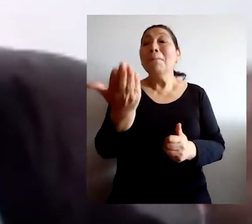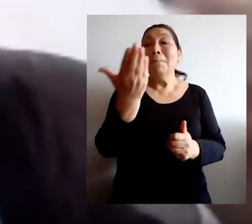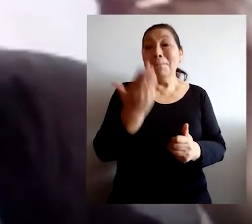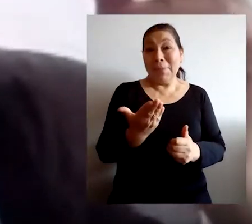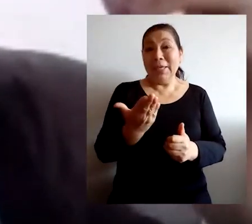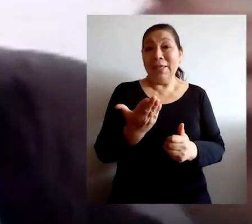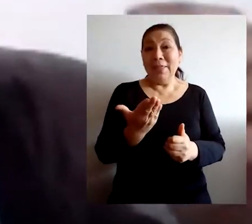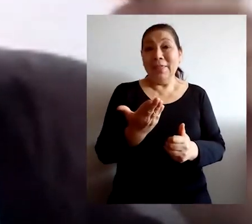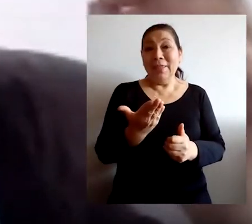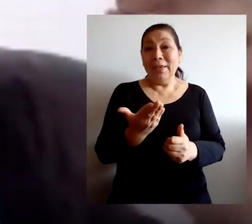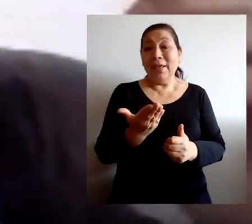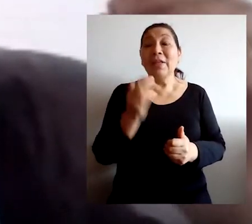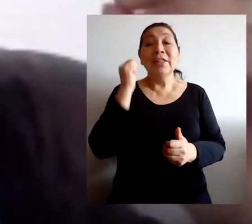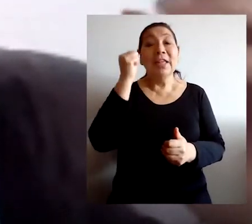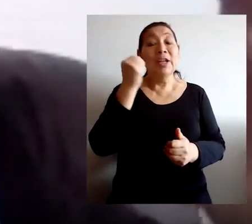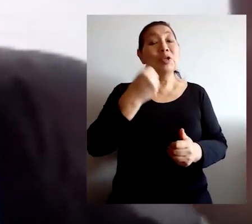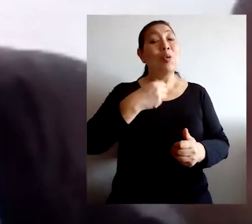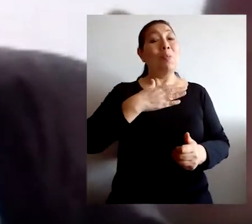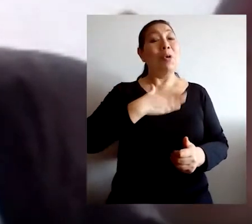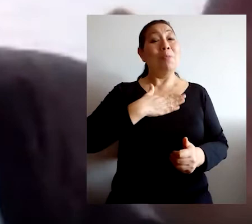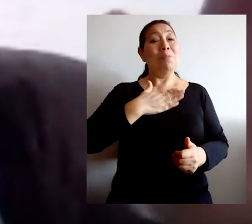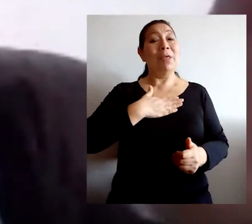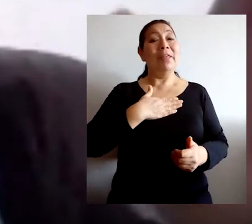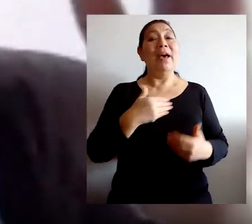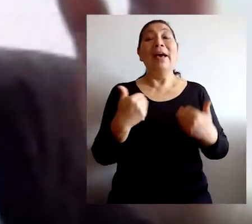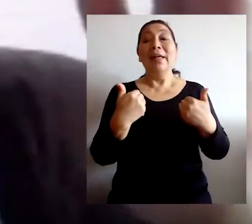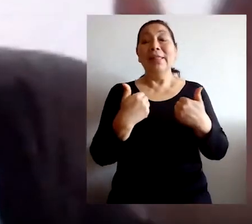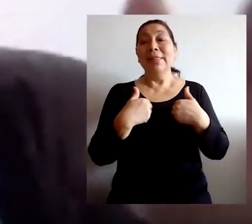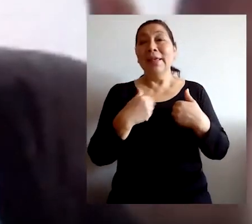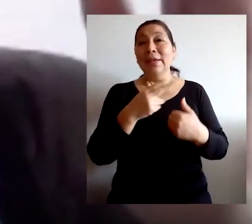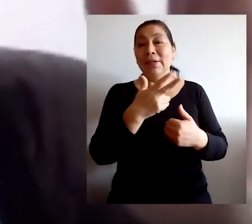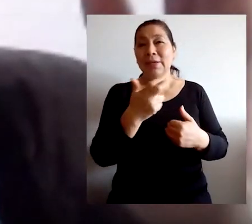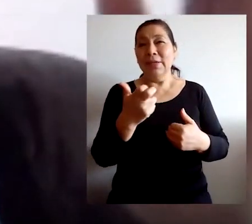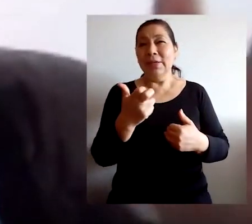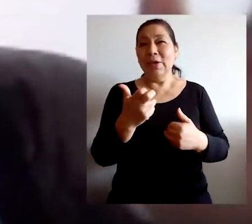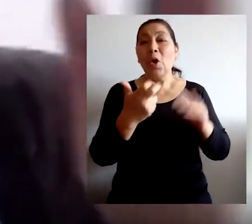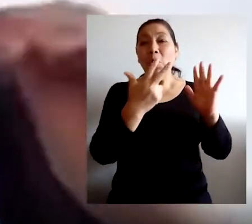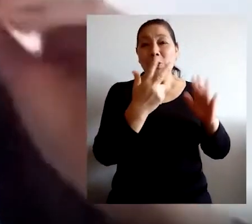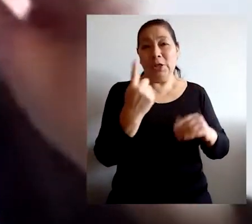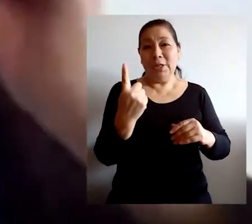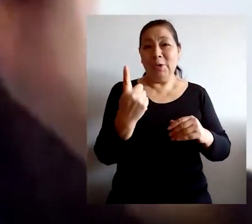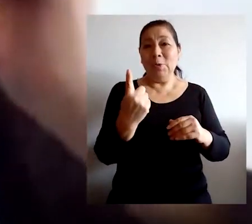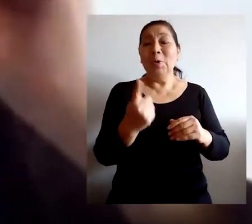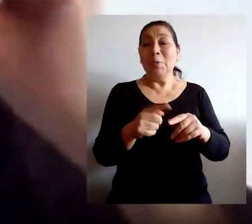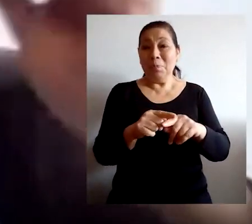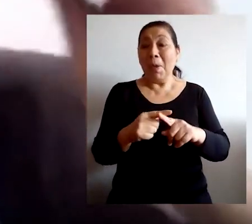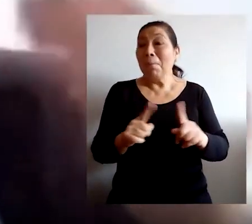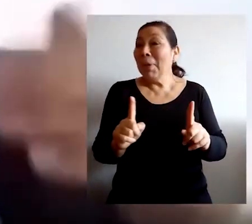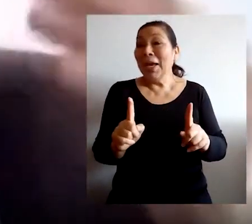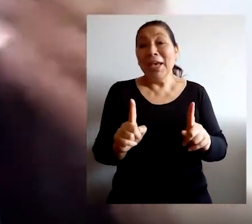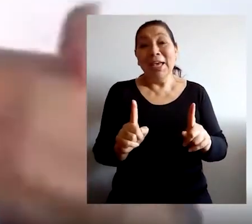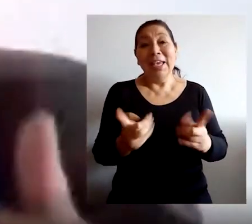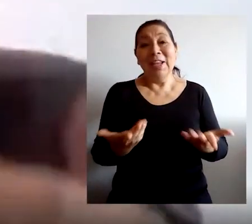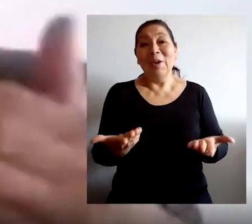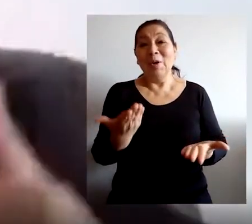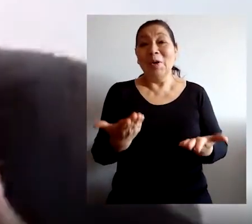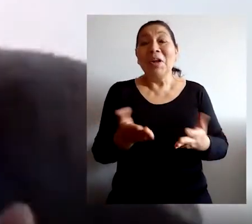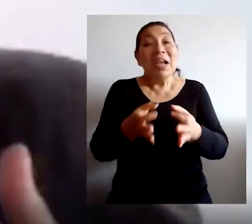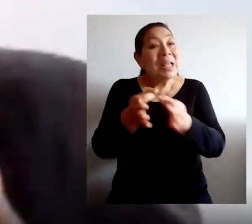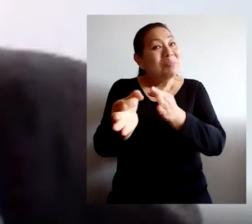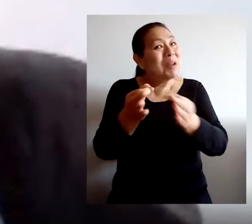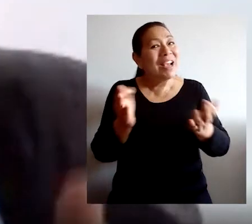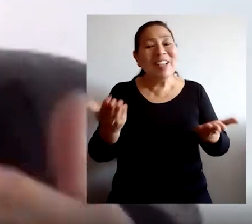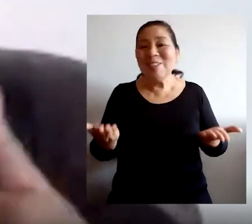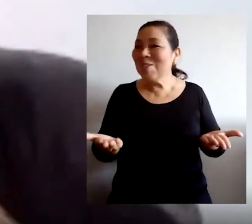Solicita que una restitución del derecho de propiedad de 381 hectáreas. Sin embargo, en los